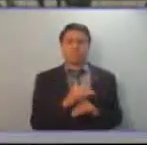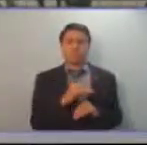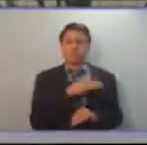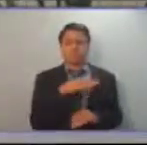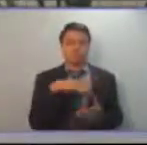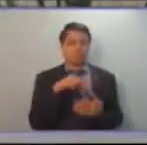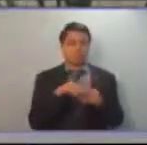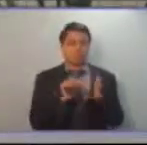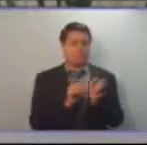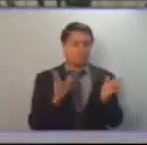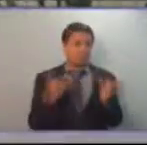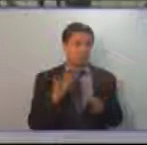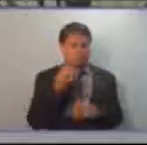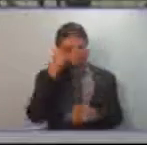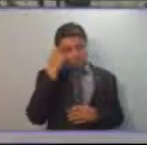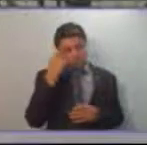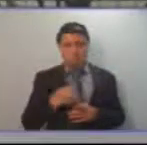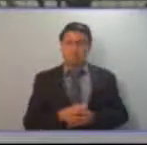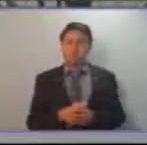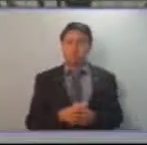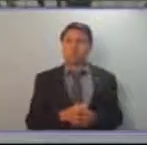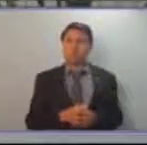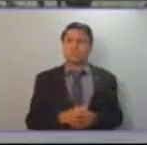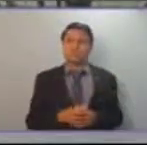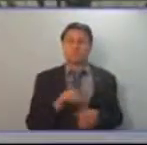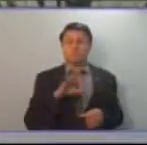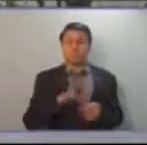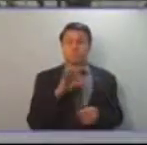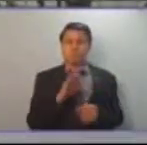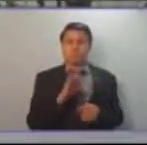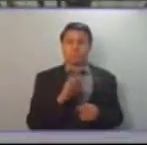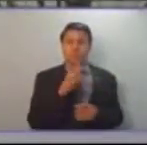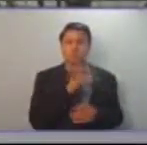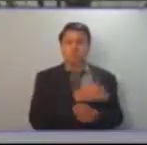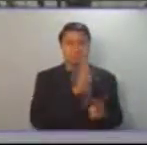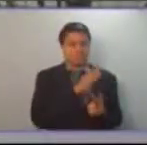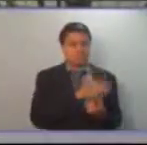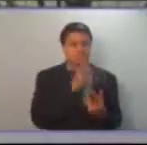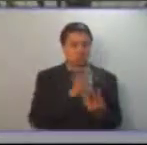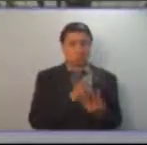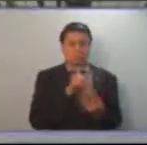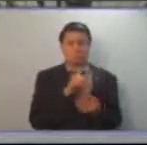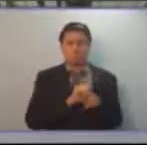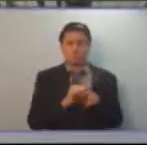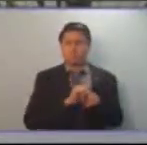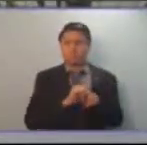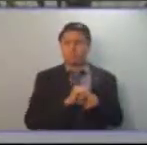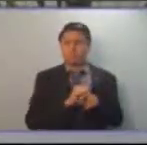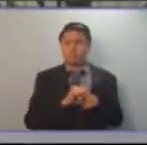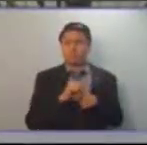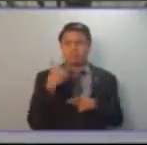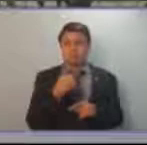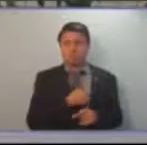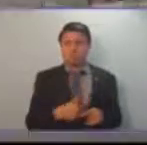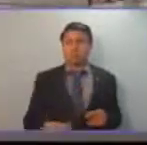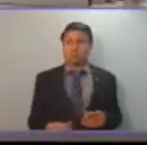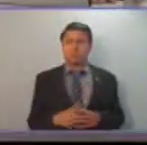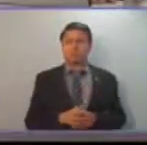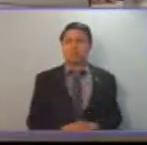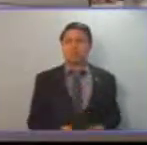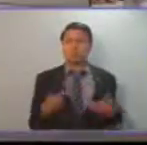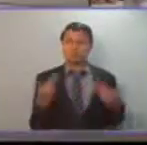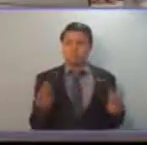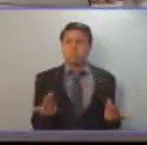eso creemos que las elecciones legislativas y municipales deben ser un intermedio de un ejercicio presidencial,